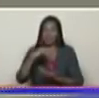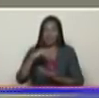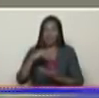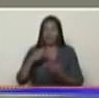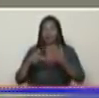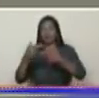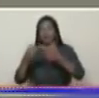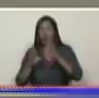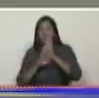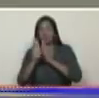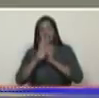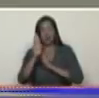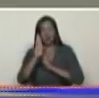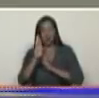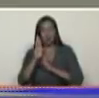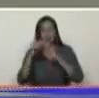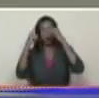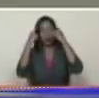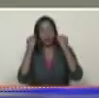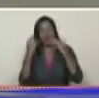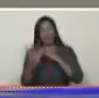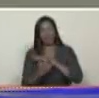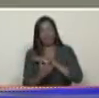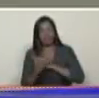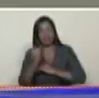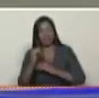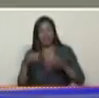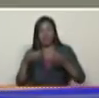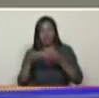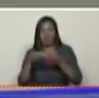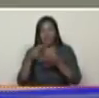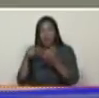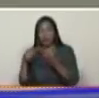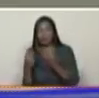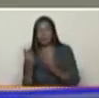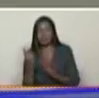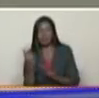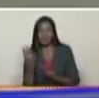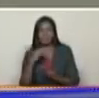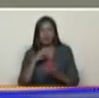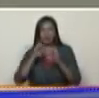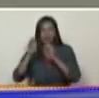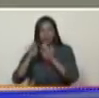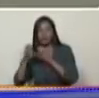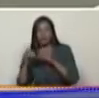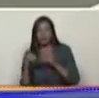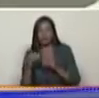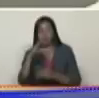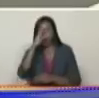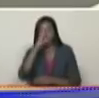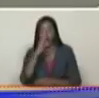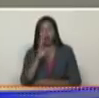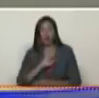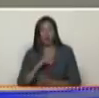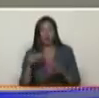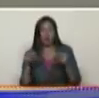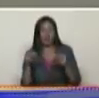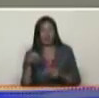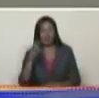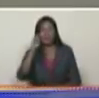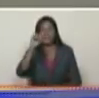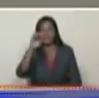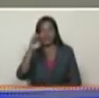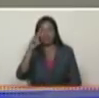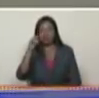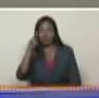con desarrollo de las capacidades técnicas y los equipos para el banco de médula ósea, que se puede construir en...